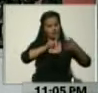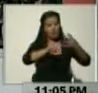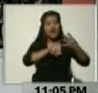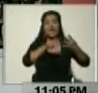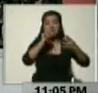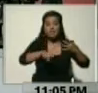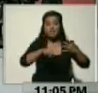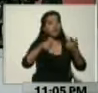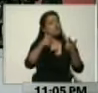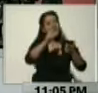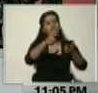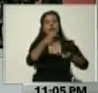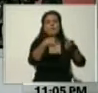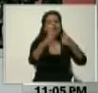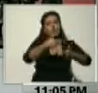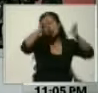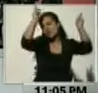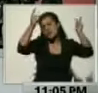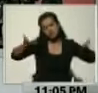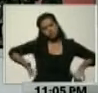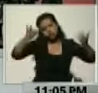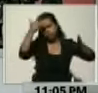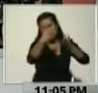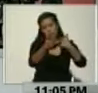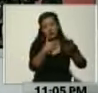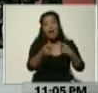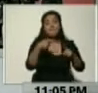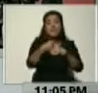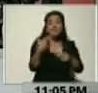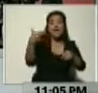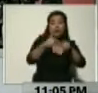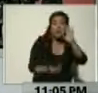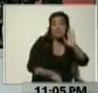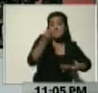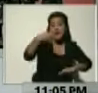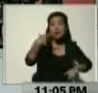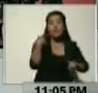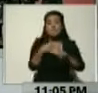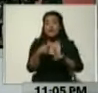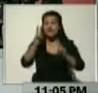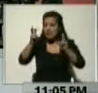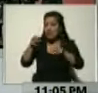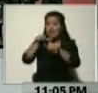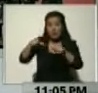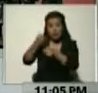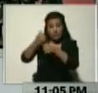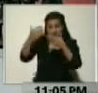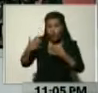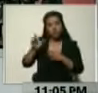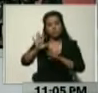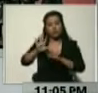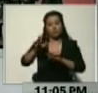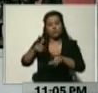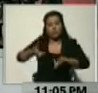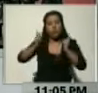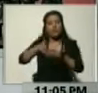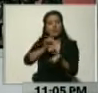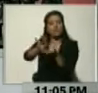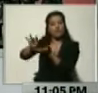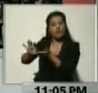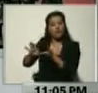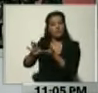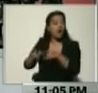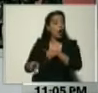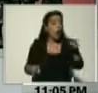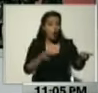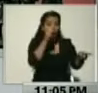y de paso eliminar la inamovilidad laboral. Todo eso, dice José Guerra, que lo va a lograr desde la Asamblea Nacional.